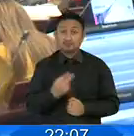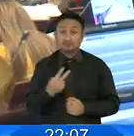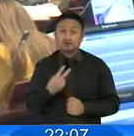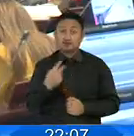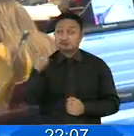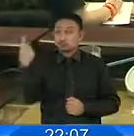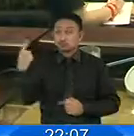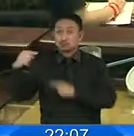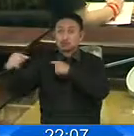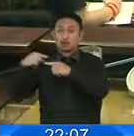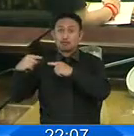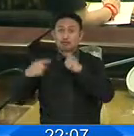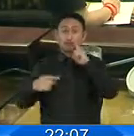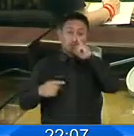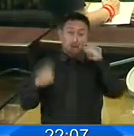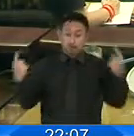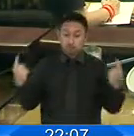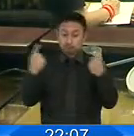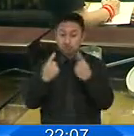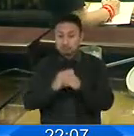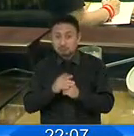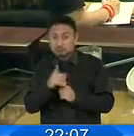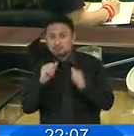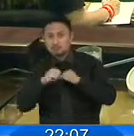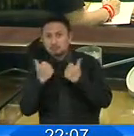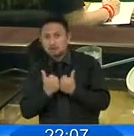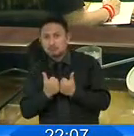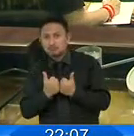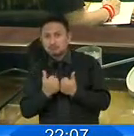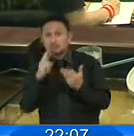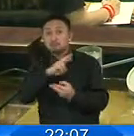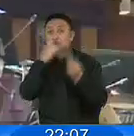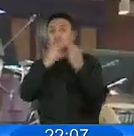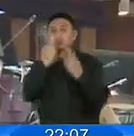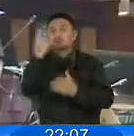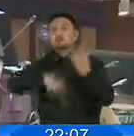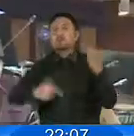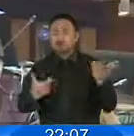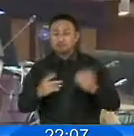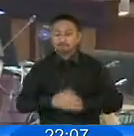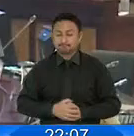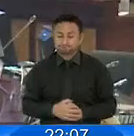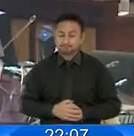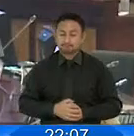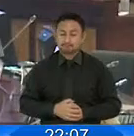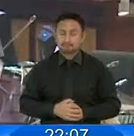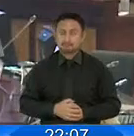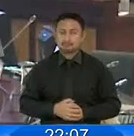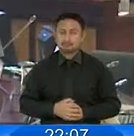Poder Legislativo para conocer qué reformas laborales serán aprobadas, informó Héctor Romero.